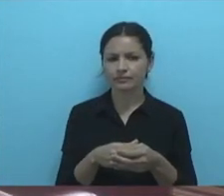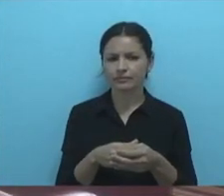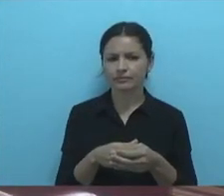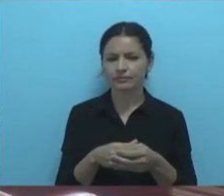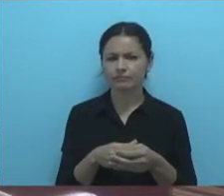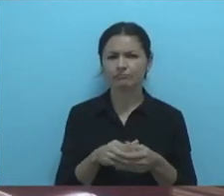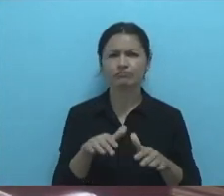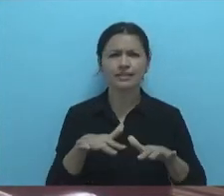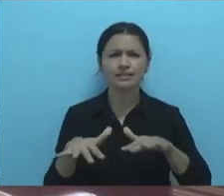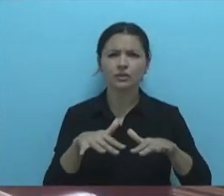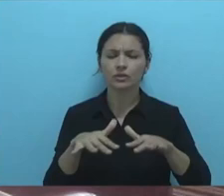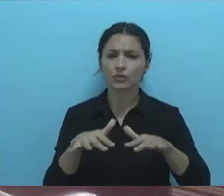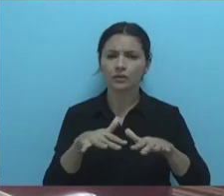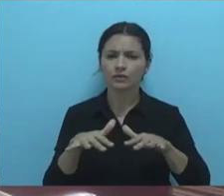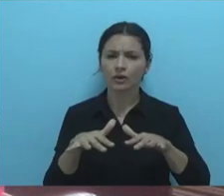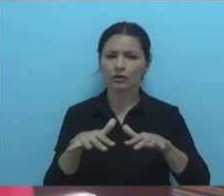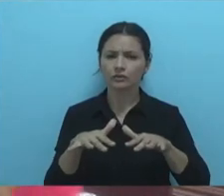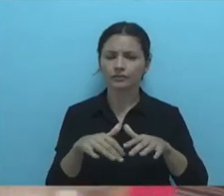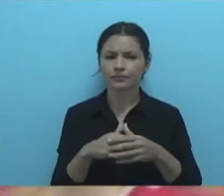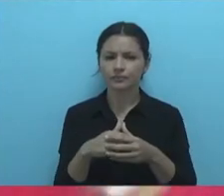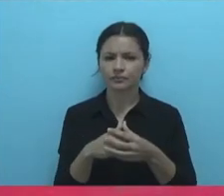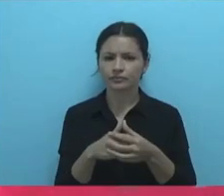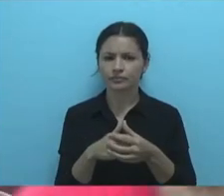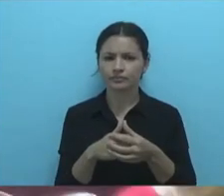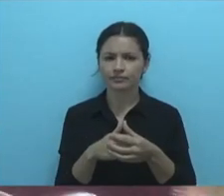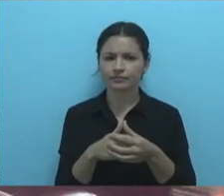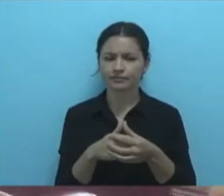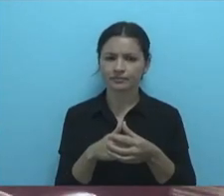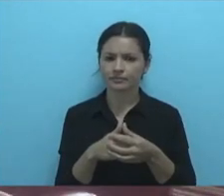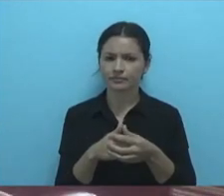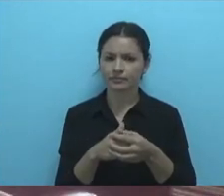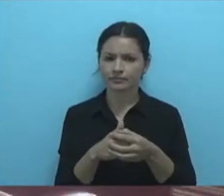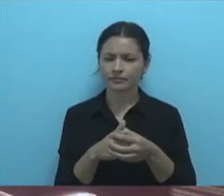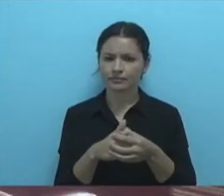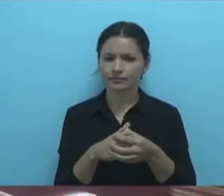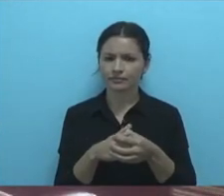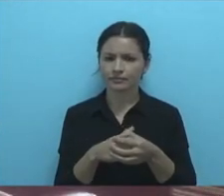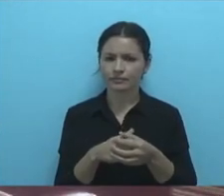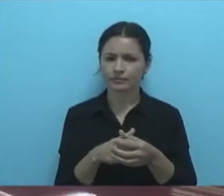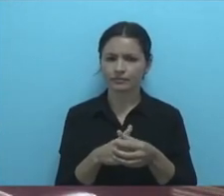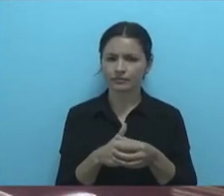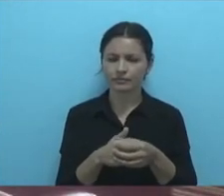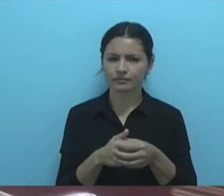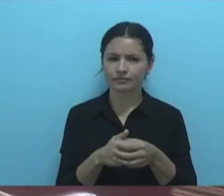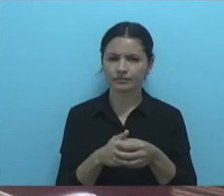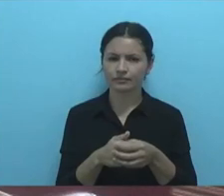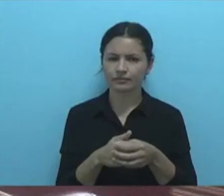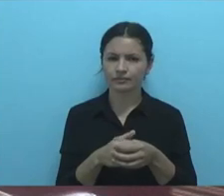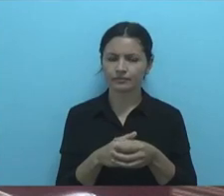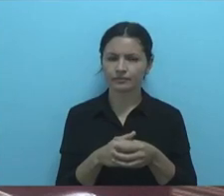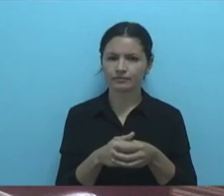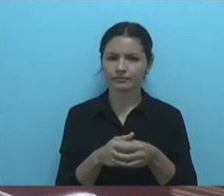de una situación que evidentemente en un futuro puede ser un antecedente